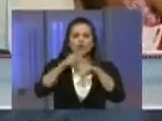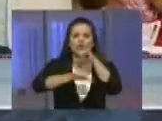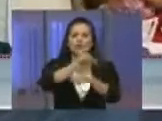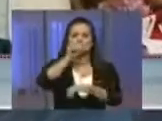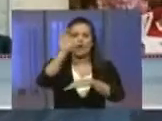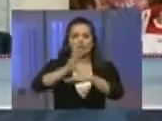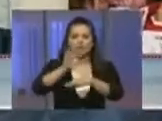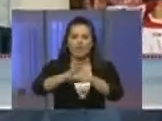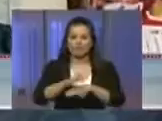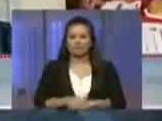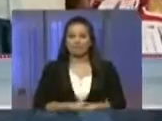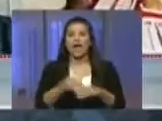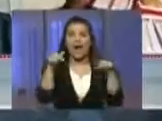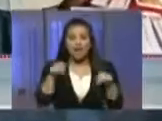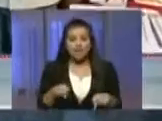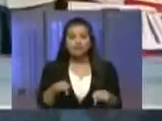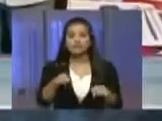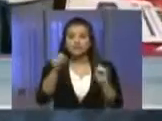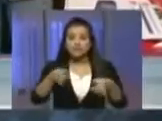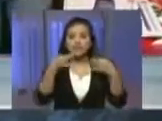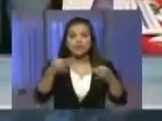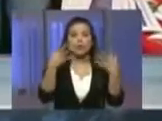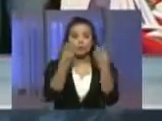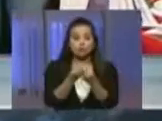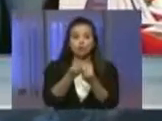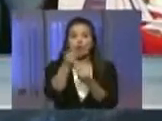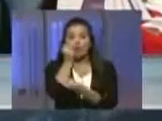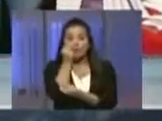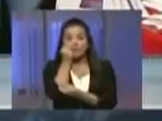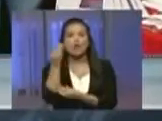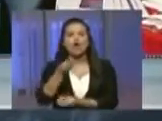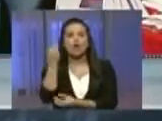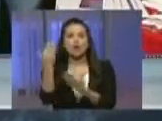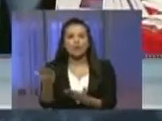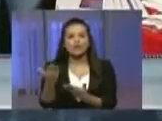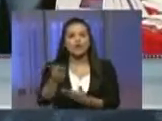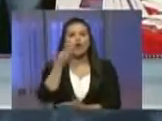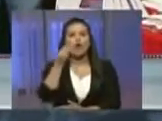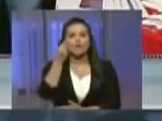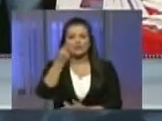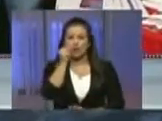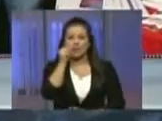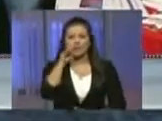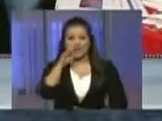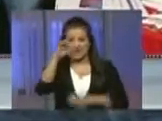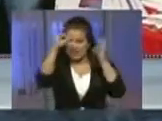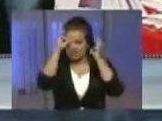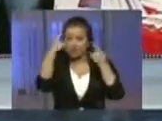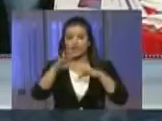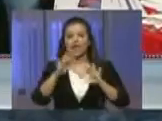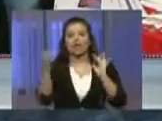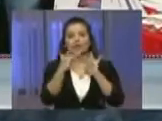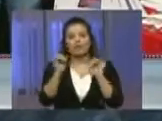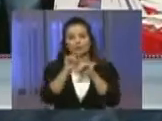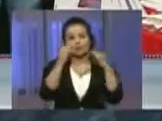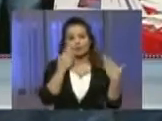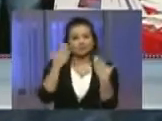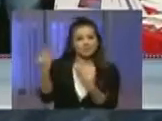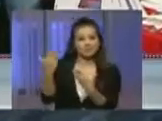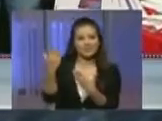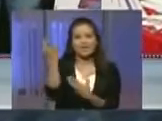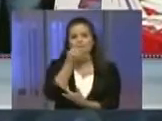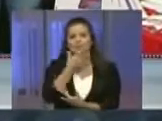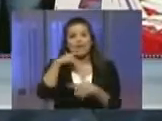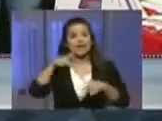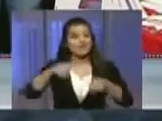capital allí con nuestro compañero joven la juventud Daniela ponte Nosotros le regresamos este pase hermoso en